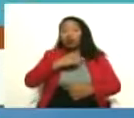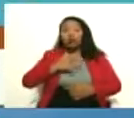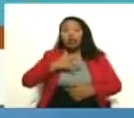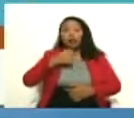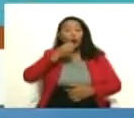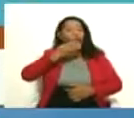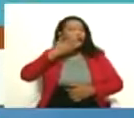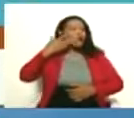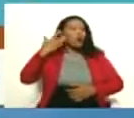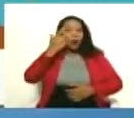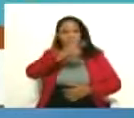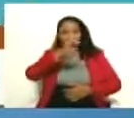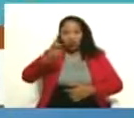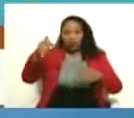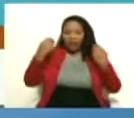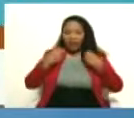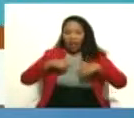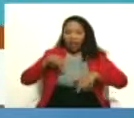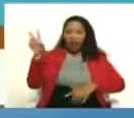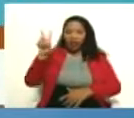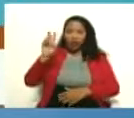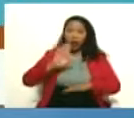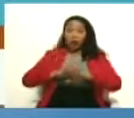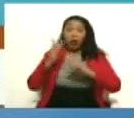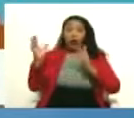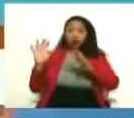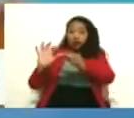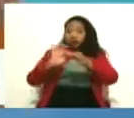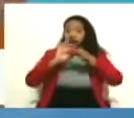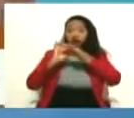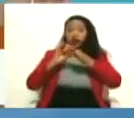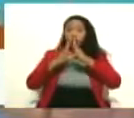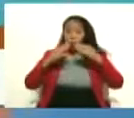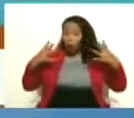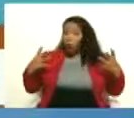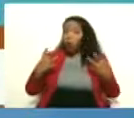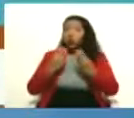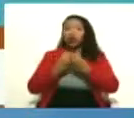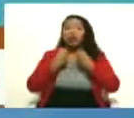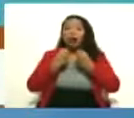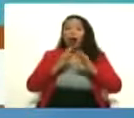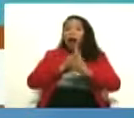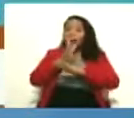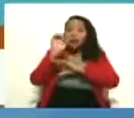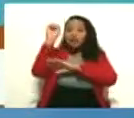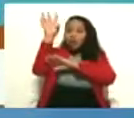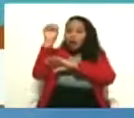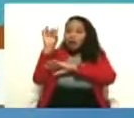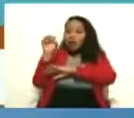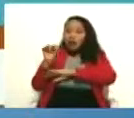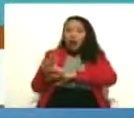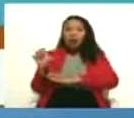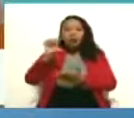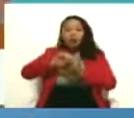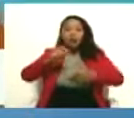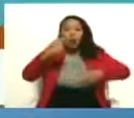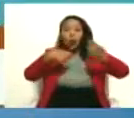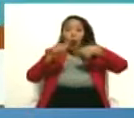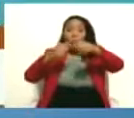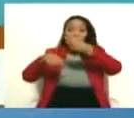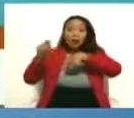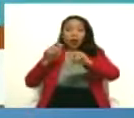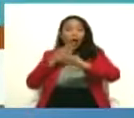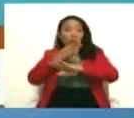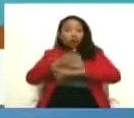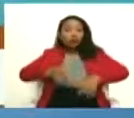los venezolanos y venezolanas que se han unido por encima de las diferencias para ir a los semáforos, para ir a los centros comerciales, para ir a